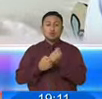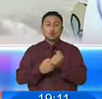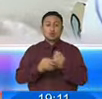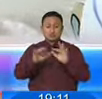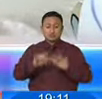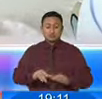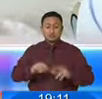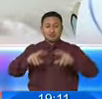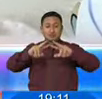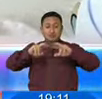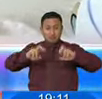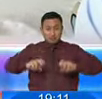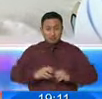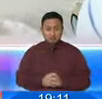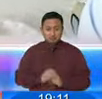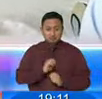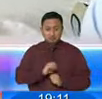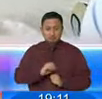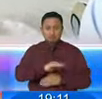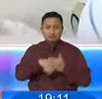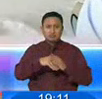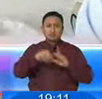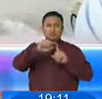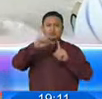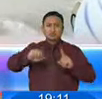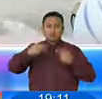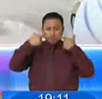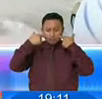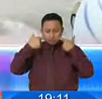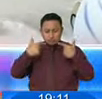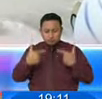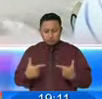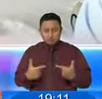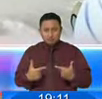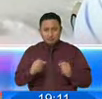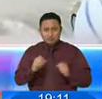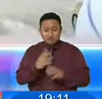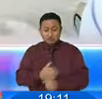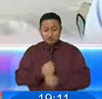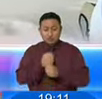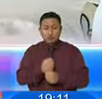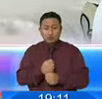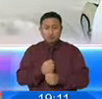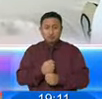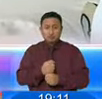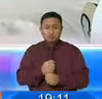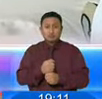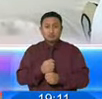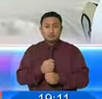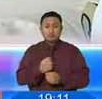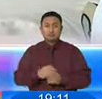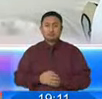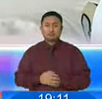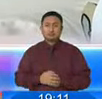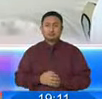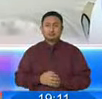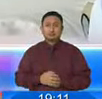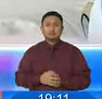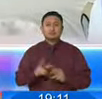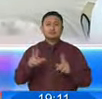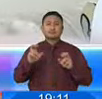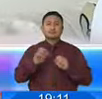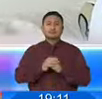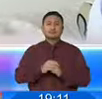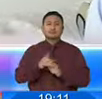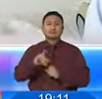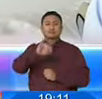de Inteligencia para montar todo un sistema de vigilancia y seguridad e inteligencia en torno a la